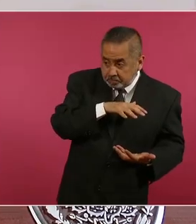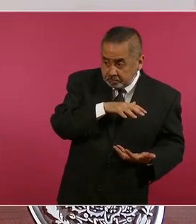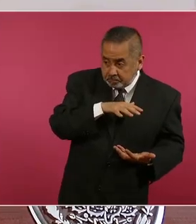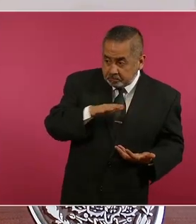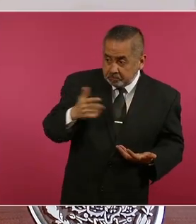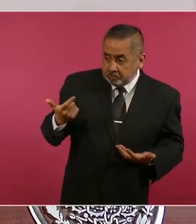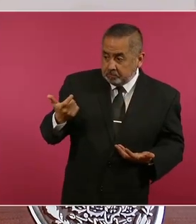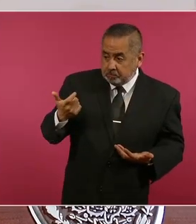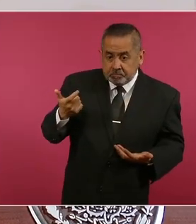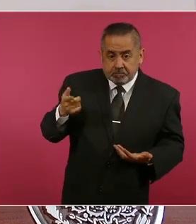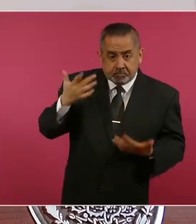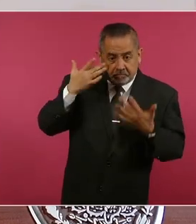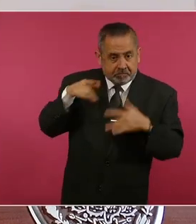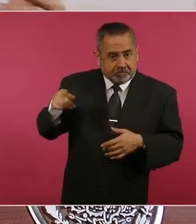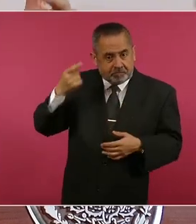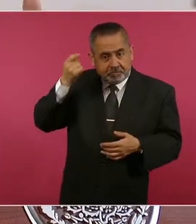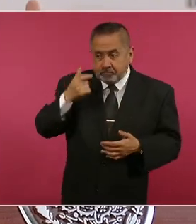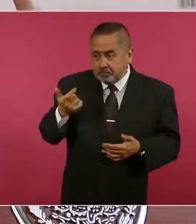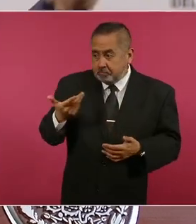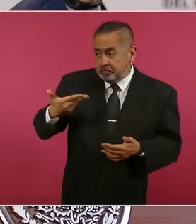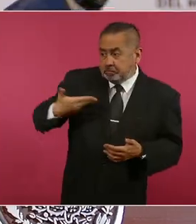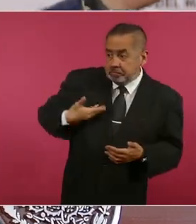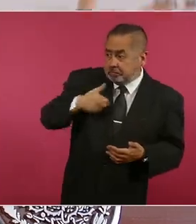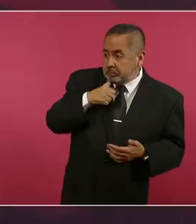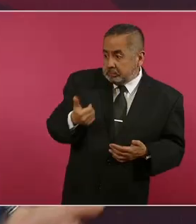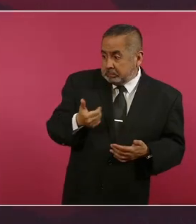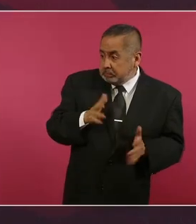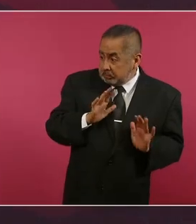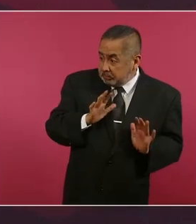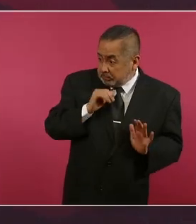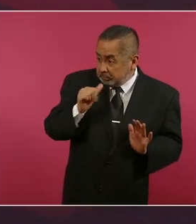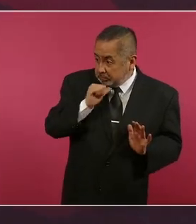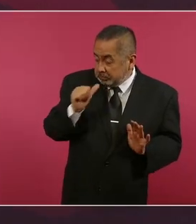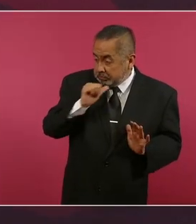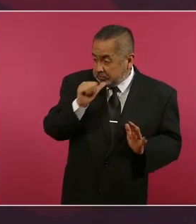¿Sí? Si una persona no reclama